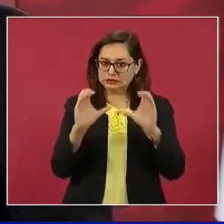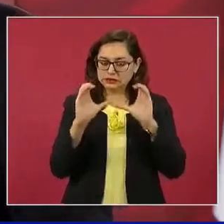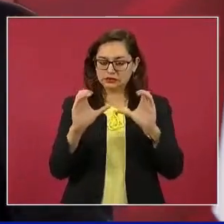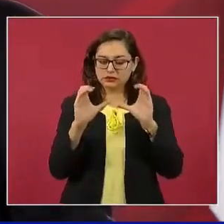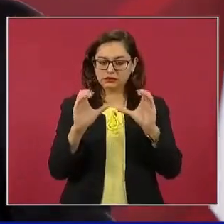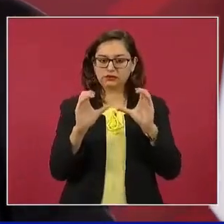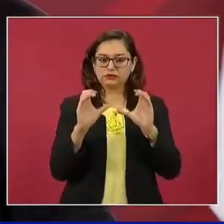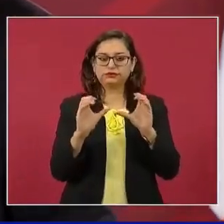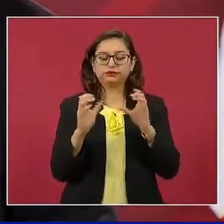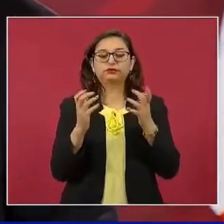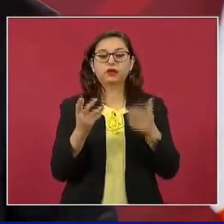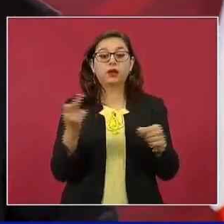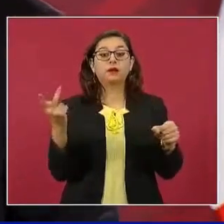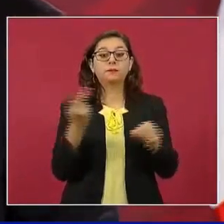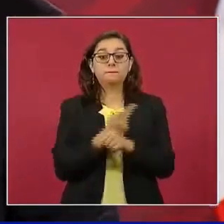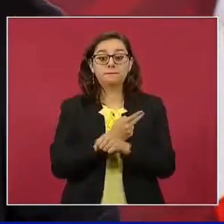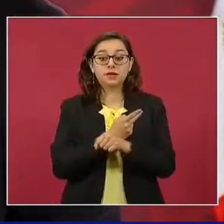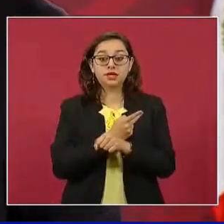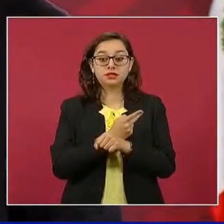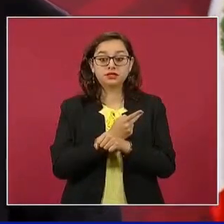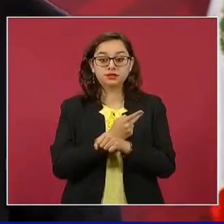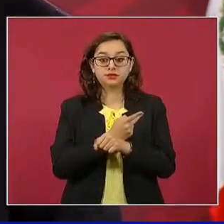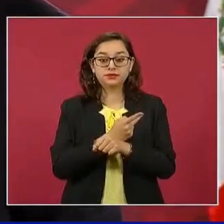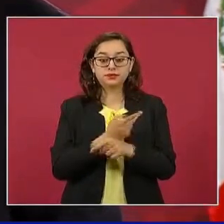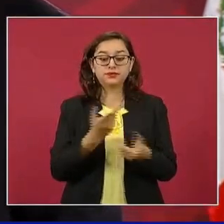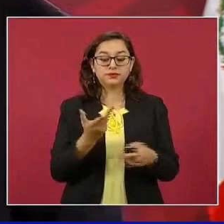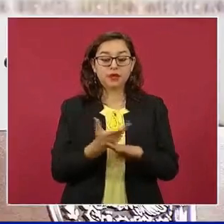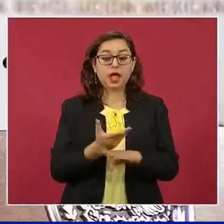hablaban de que aquí estuvo la compañera, en efecto,